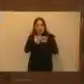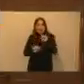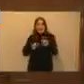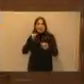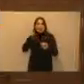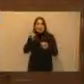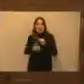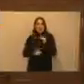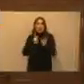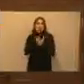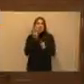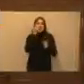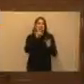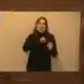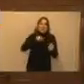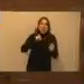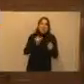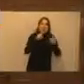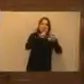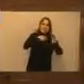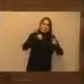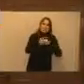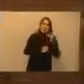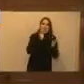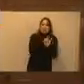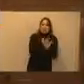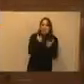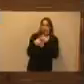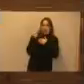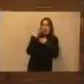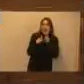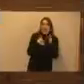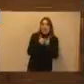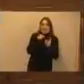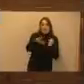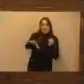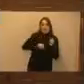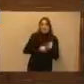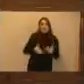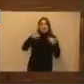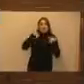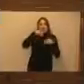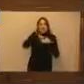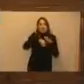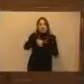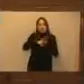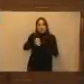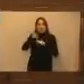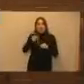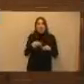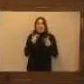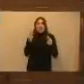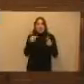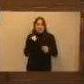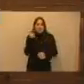actividad privada. Además, en la misma empresa en la que había trabajado hasta ser nombrado responsable en la gestión pública. Yo ya me atrevo a preguntarle a